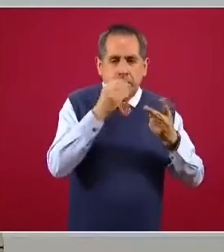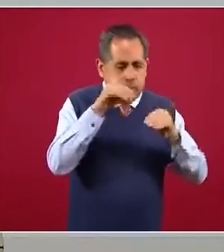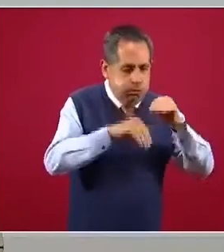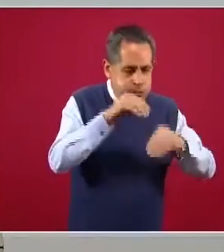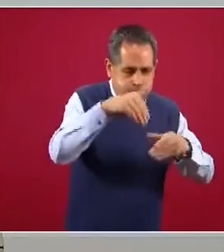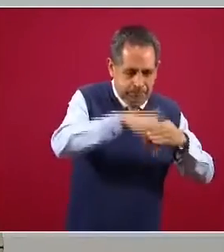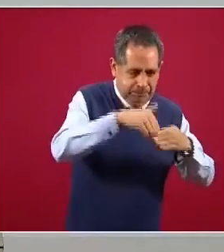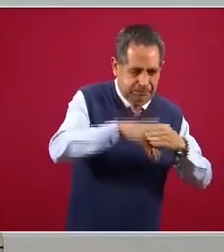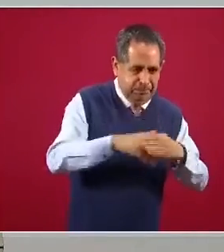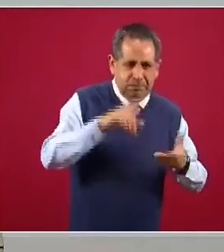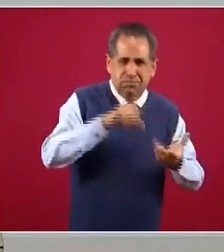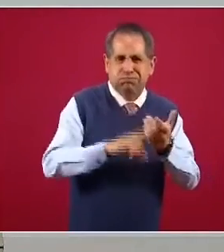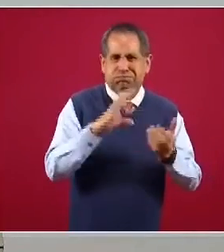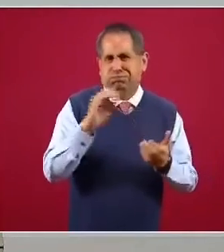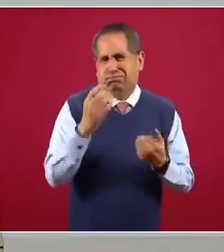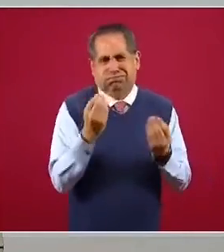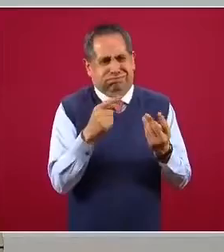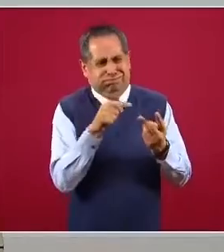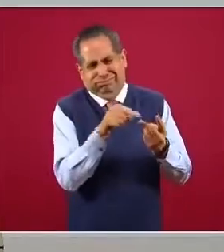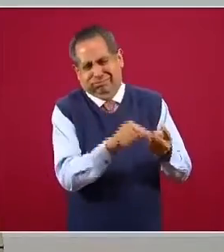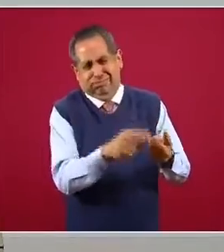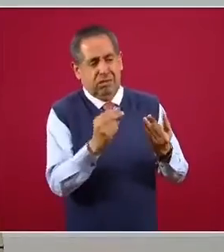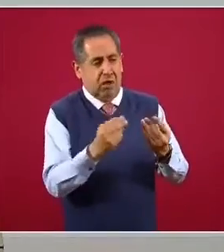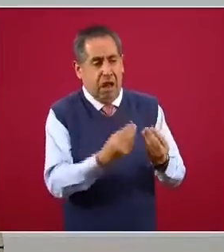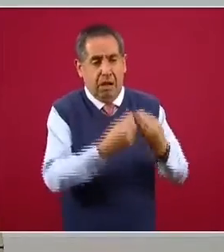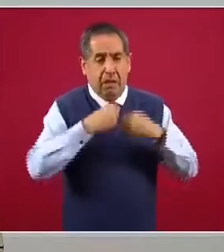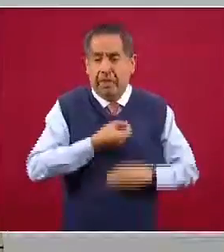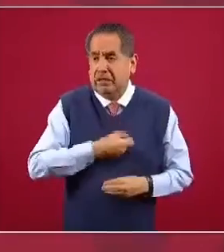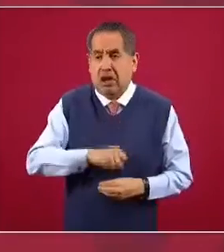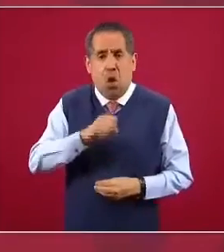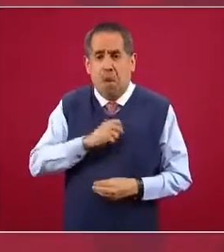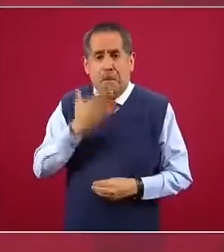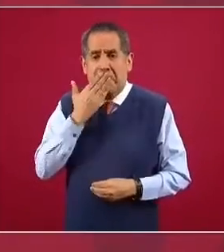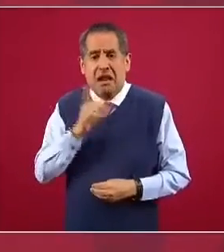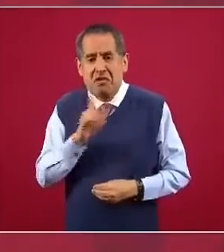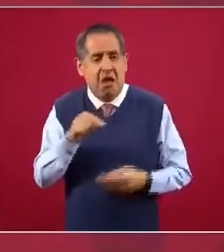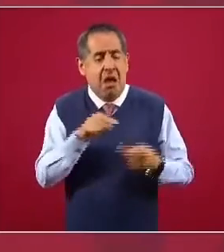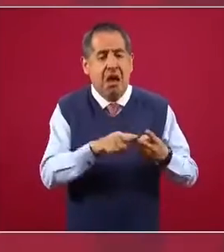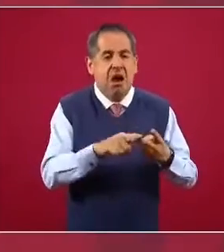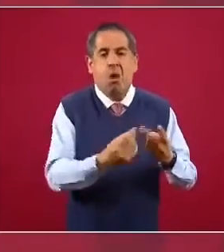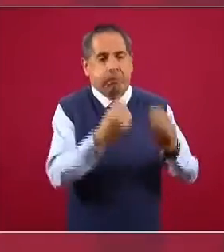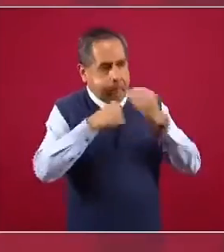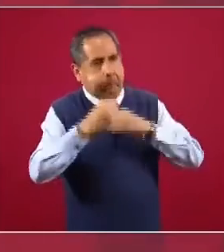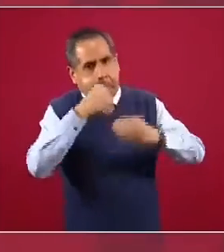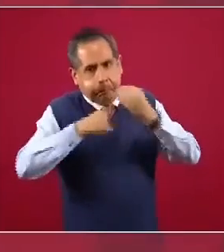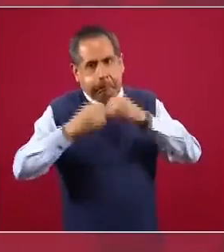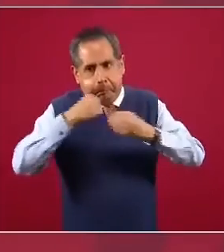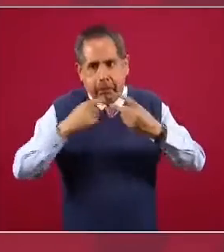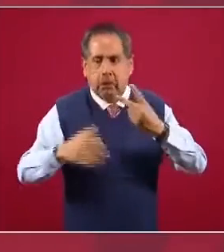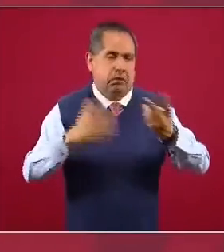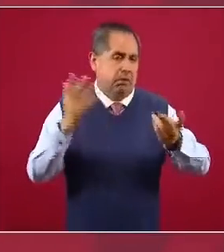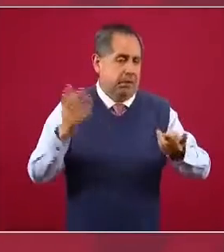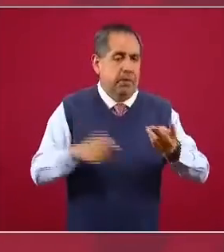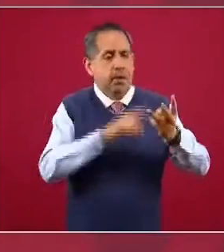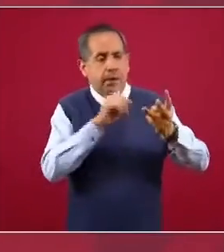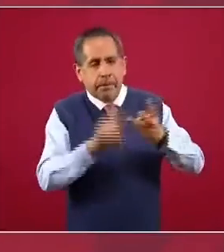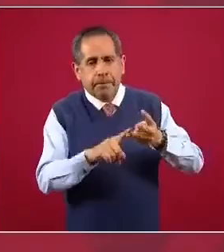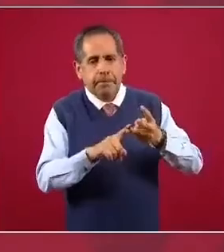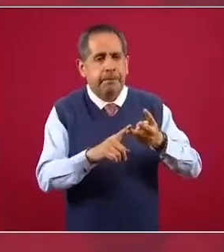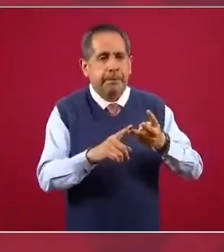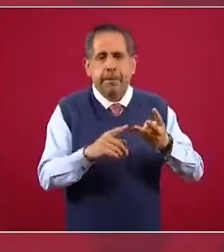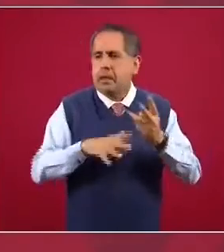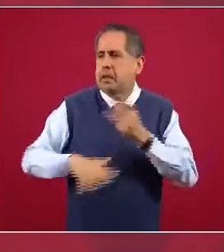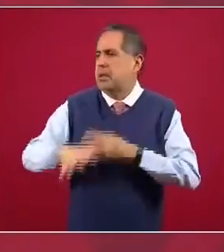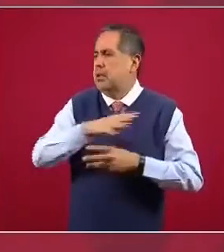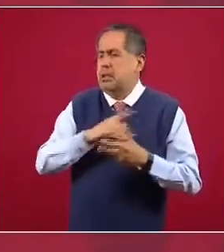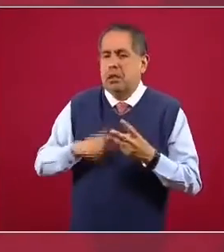densamente energéticos y de muy poco o nulo valor nutricional, y no solamente eso, sino también todos los otros componentes del ambiente alimentario